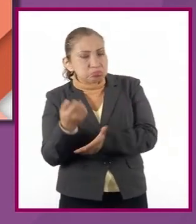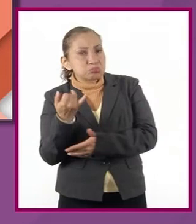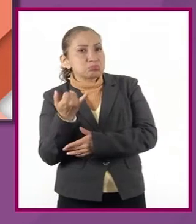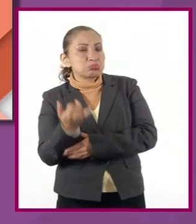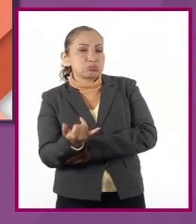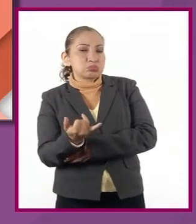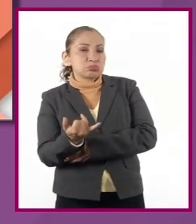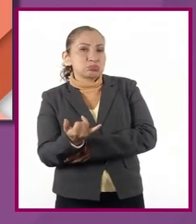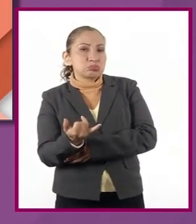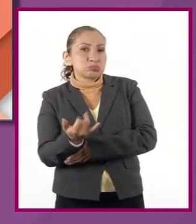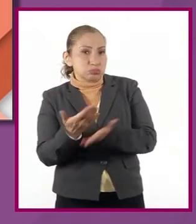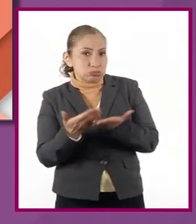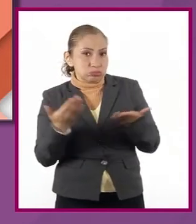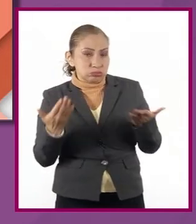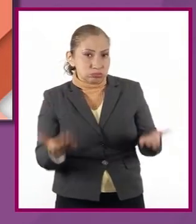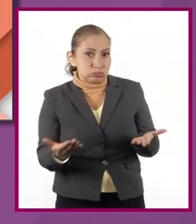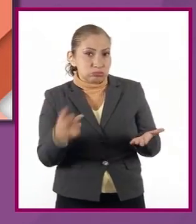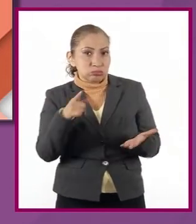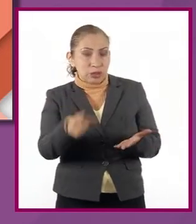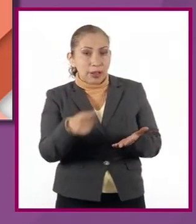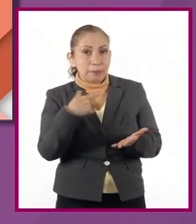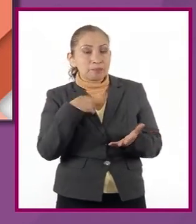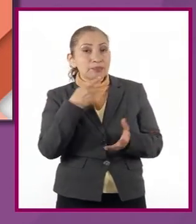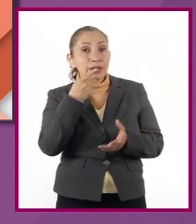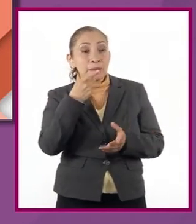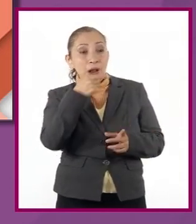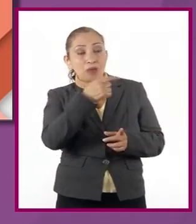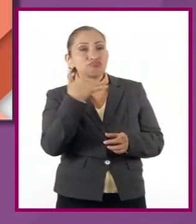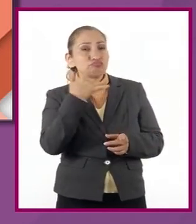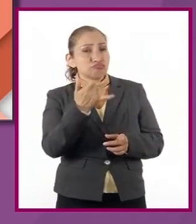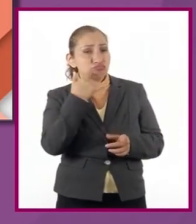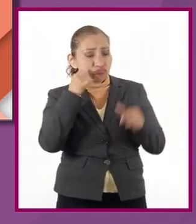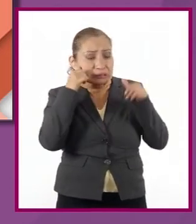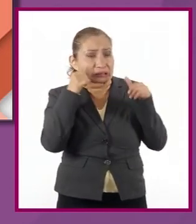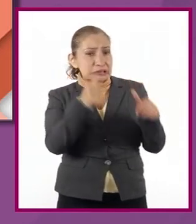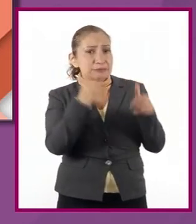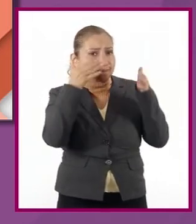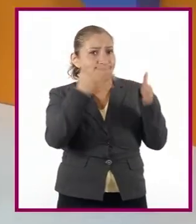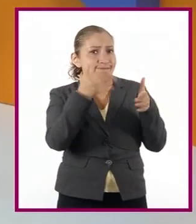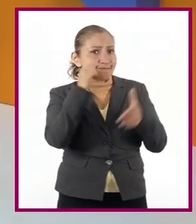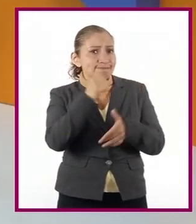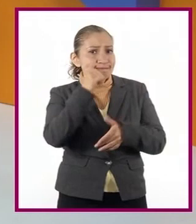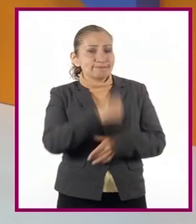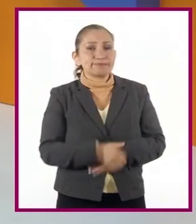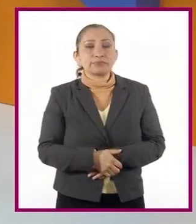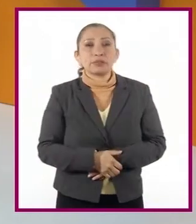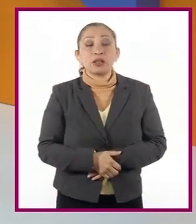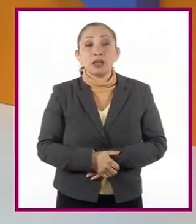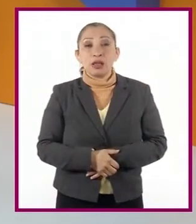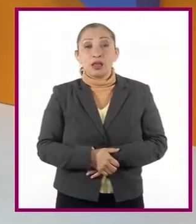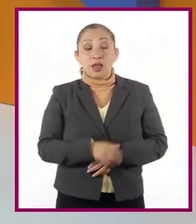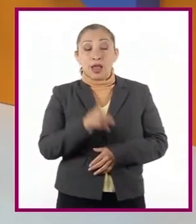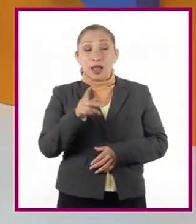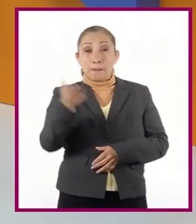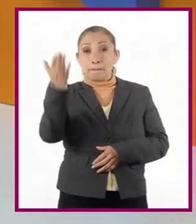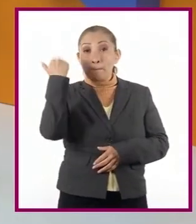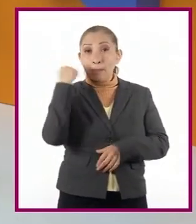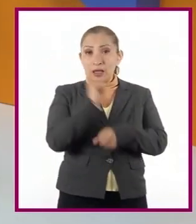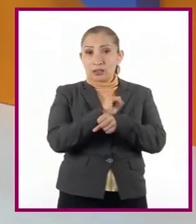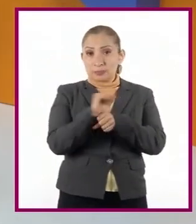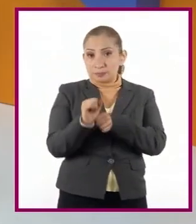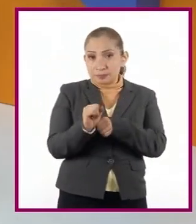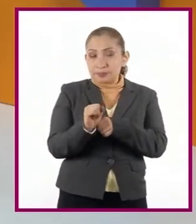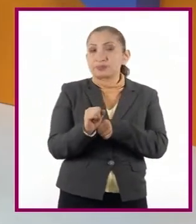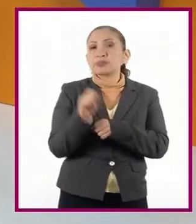que, en este caso, le requirió esfuerzo y dedicación. El pretérito simple, por su